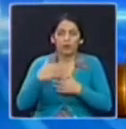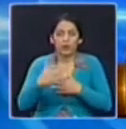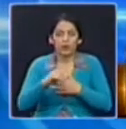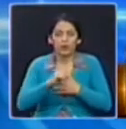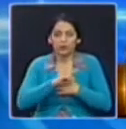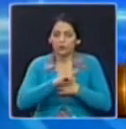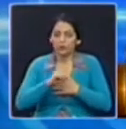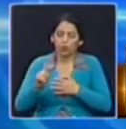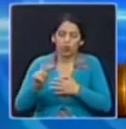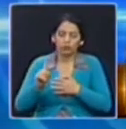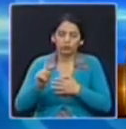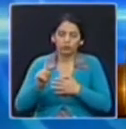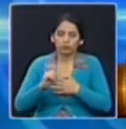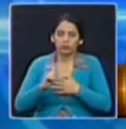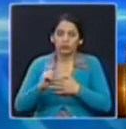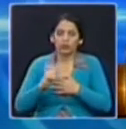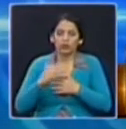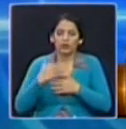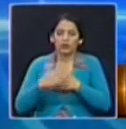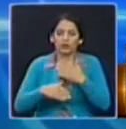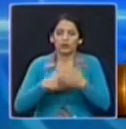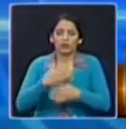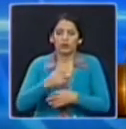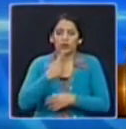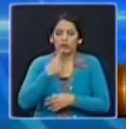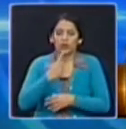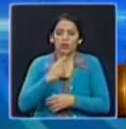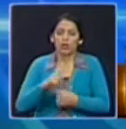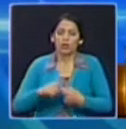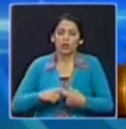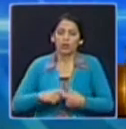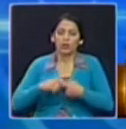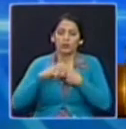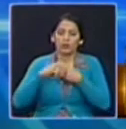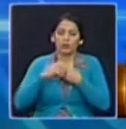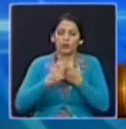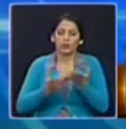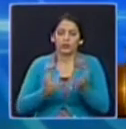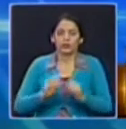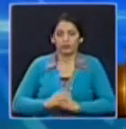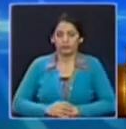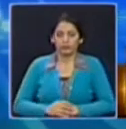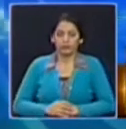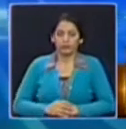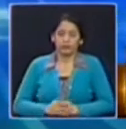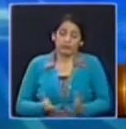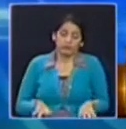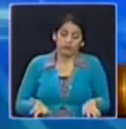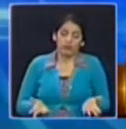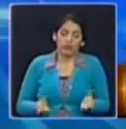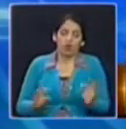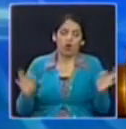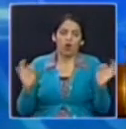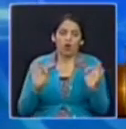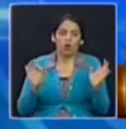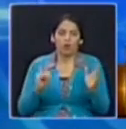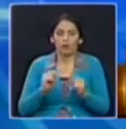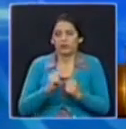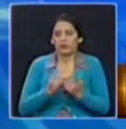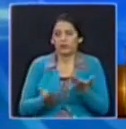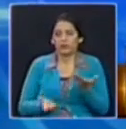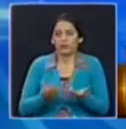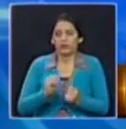sea argumento para nulitar cualquier decisión o para interpelar o para